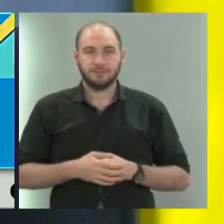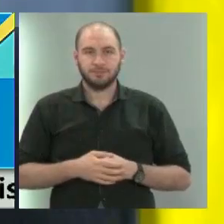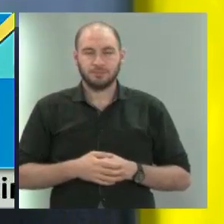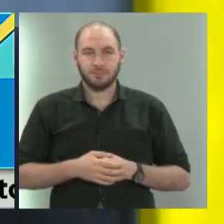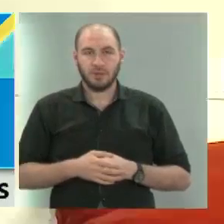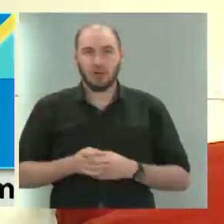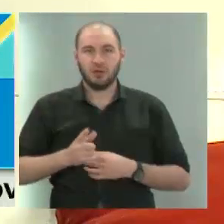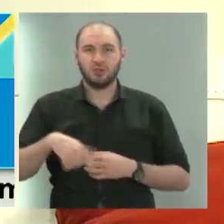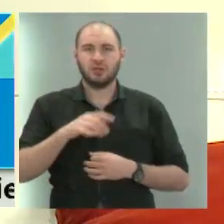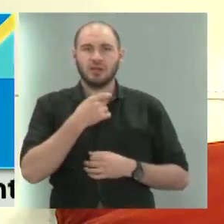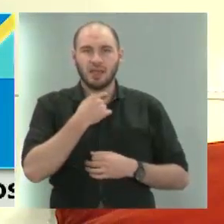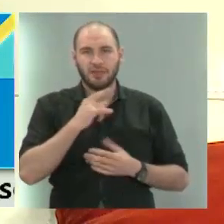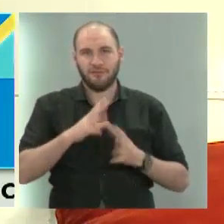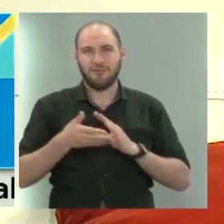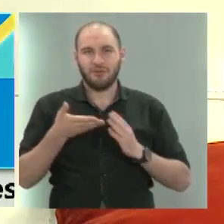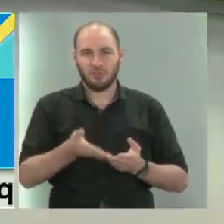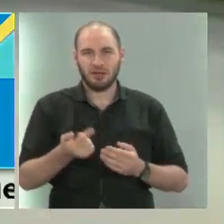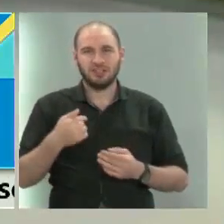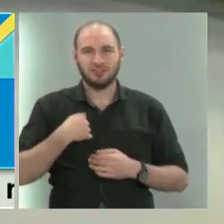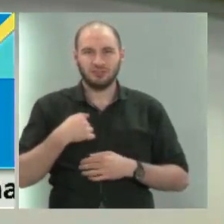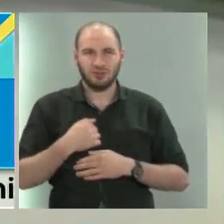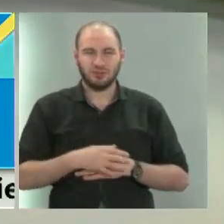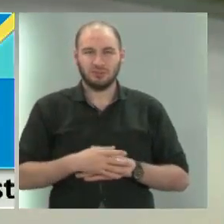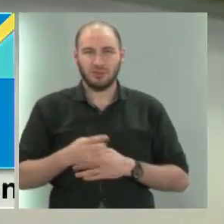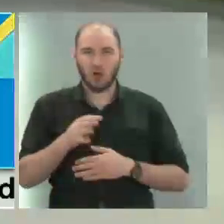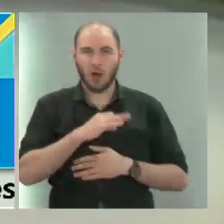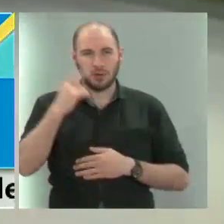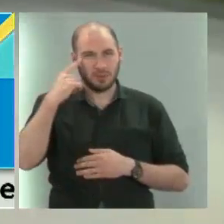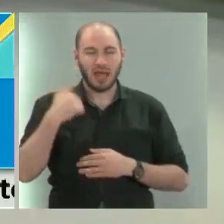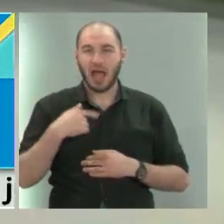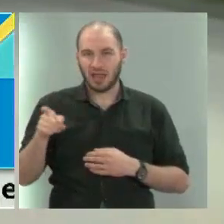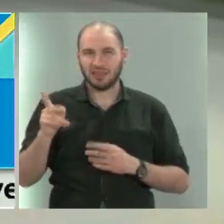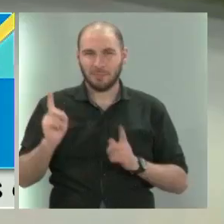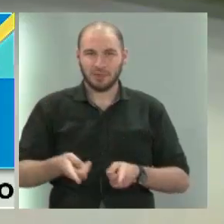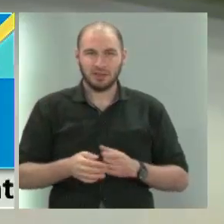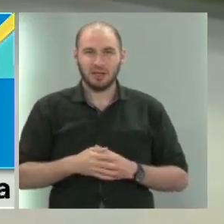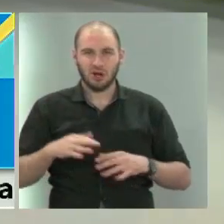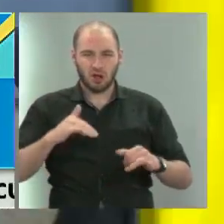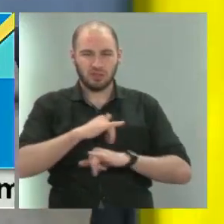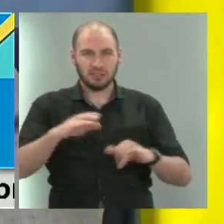y queremos tomarlo así. Yo por lo menos, para mí, y veo que para Alejandro también, es una